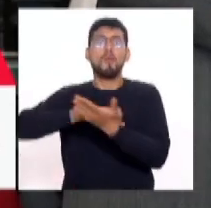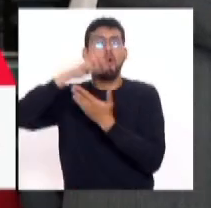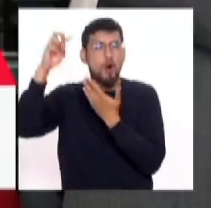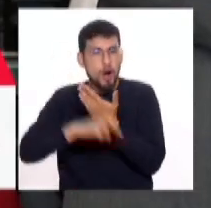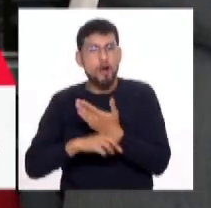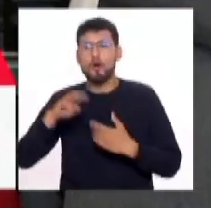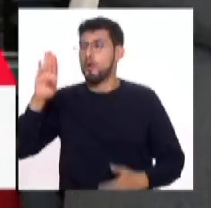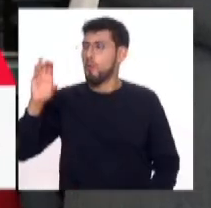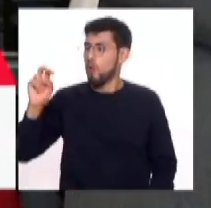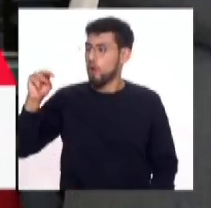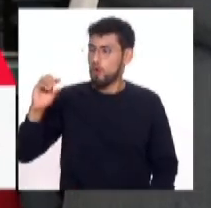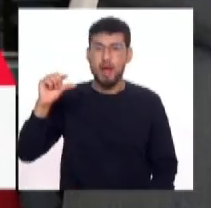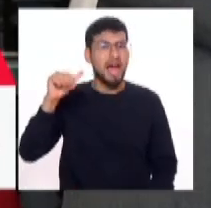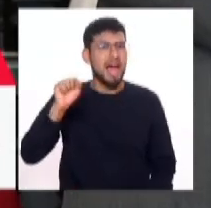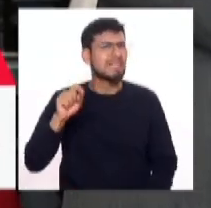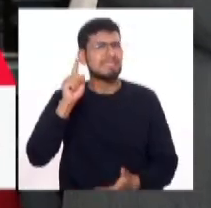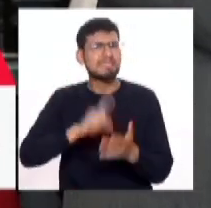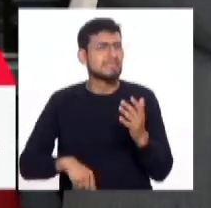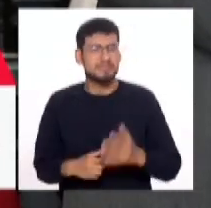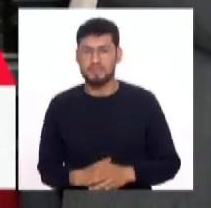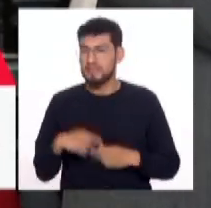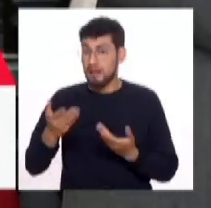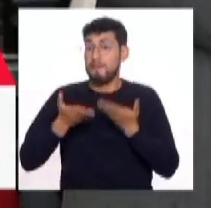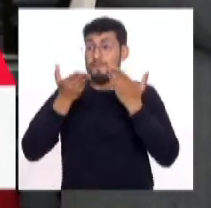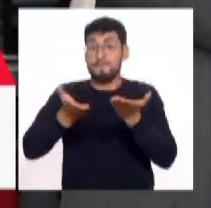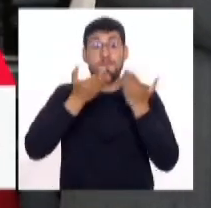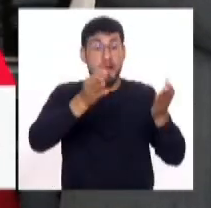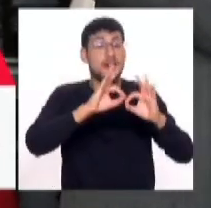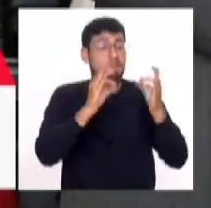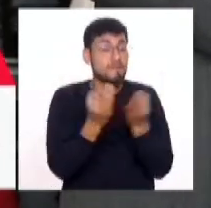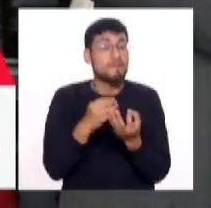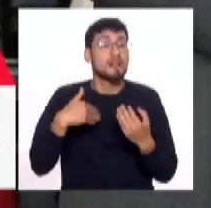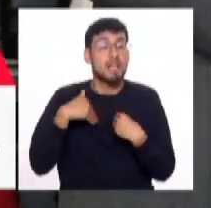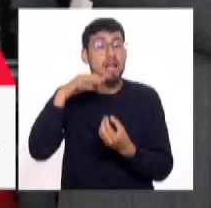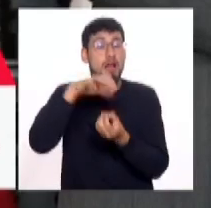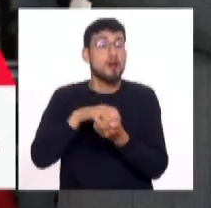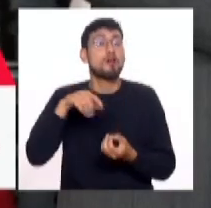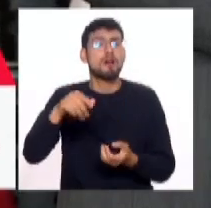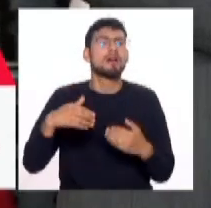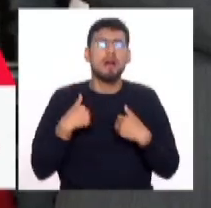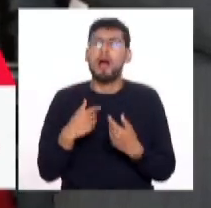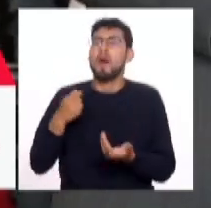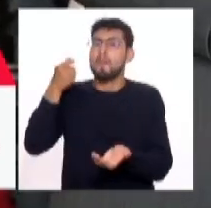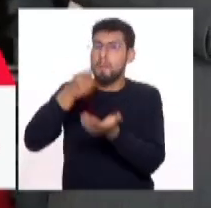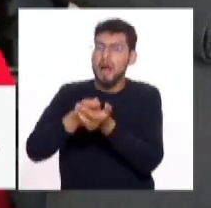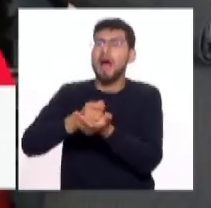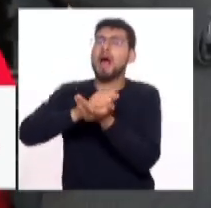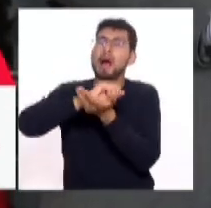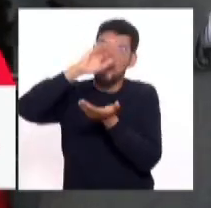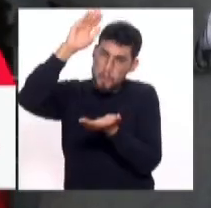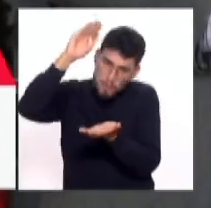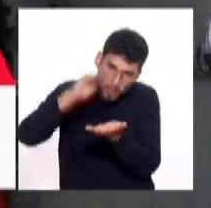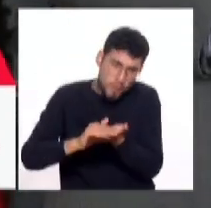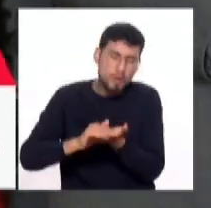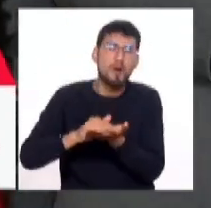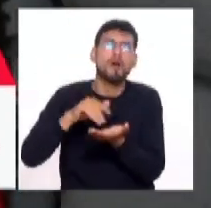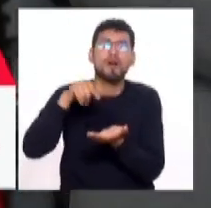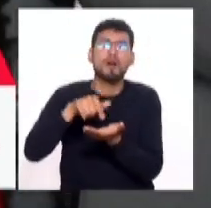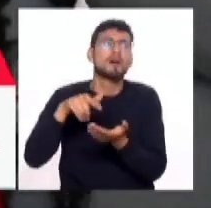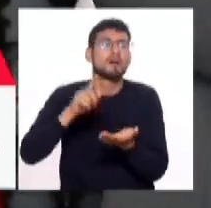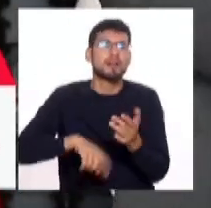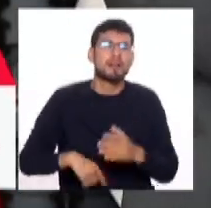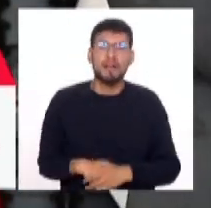programa Bonogás, que permitirá a las familias costear integralmente el acceso al